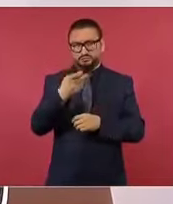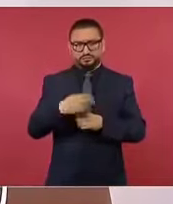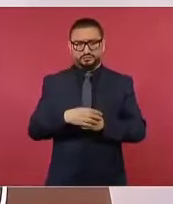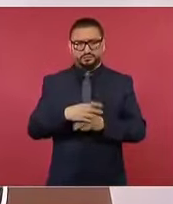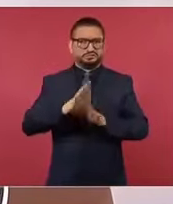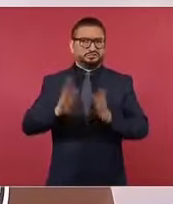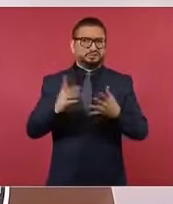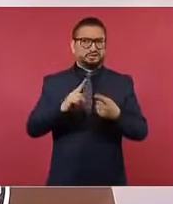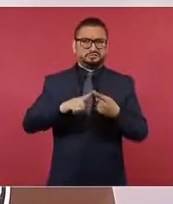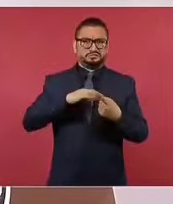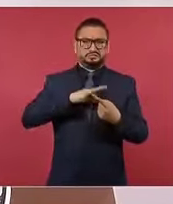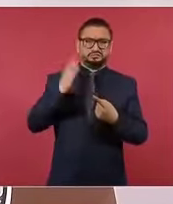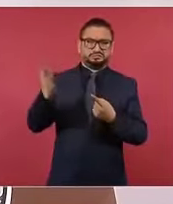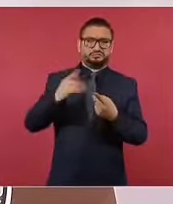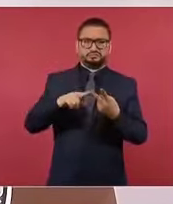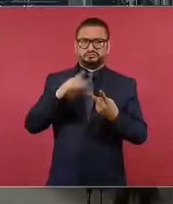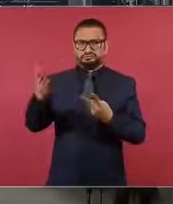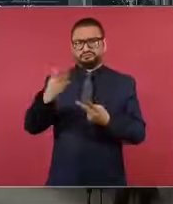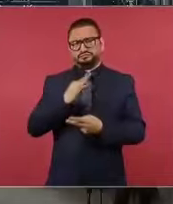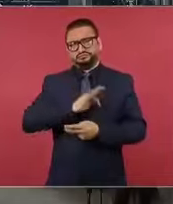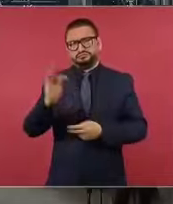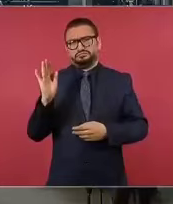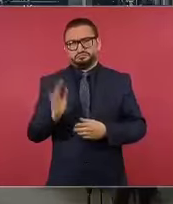Si ya estamos en esto, pues vamos.